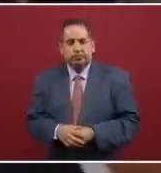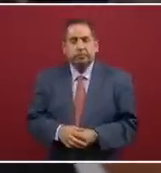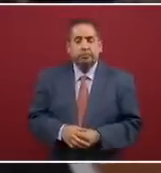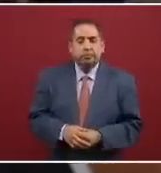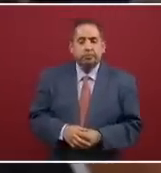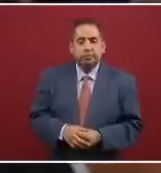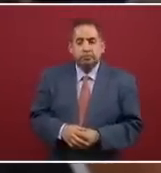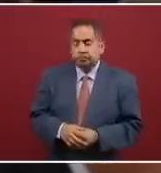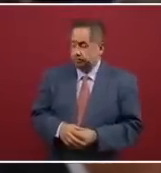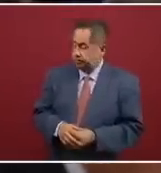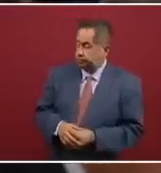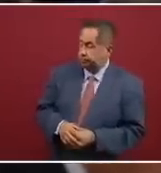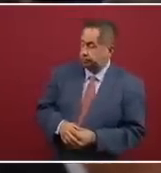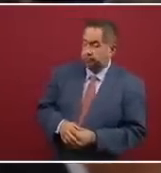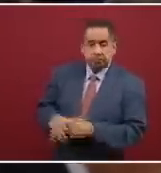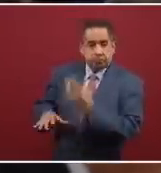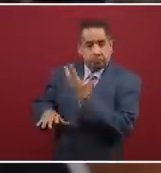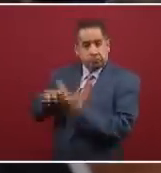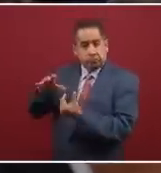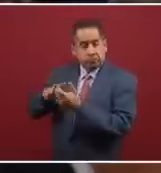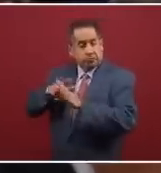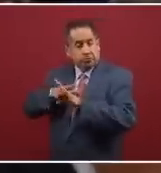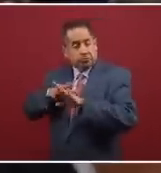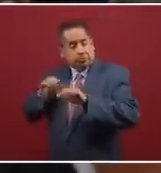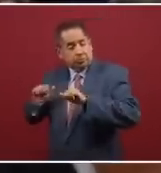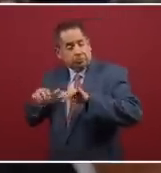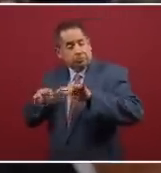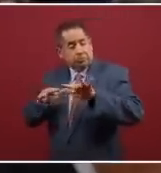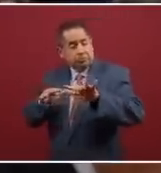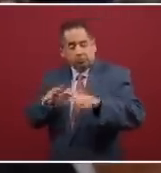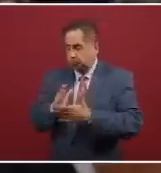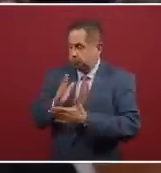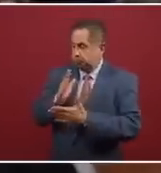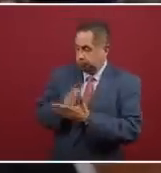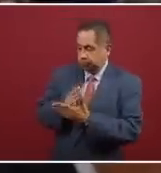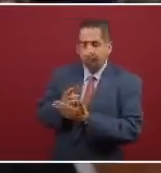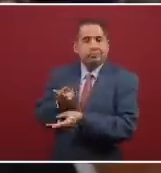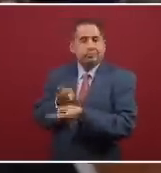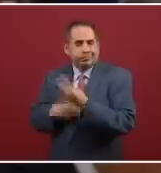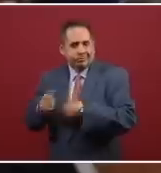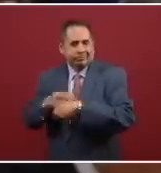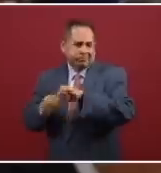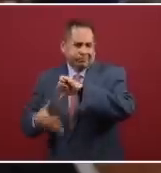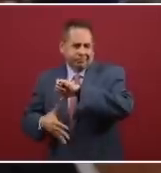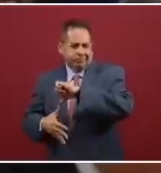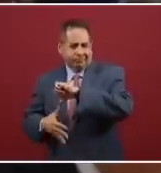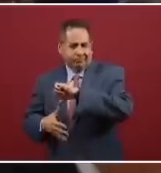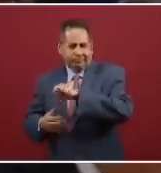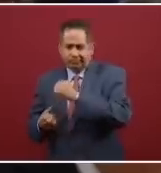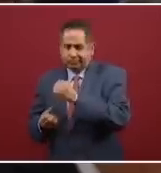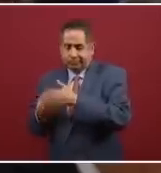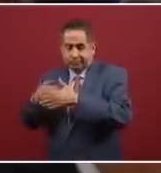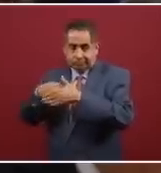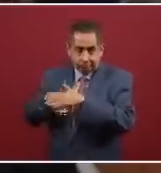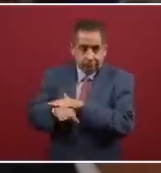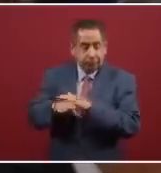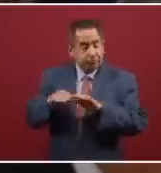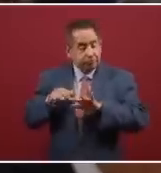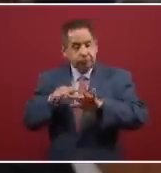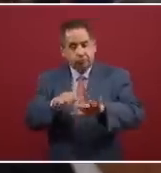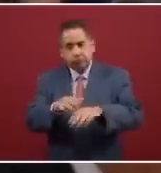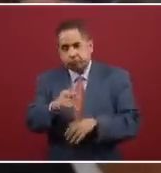de migrantes que proceden de países latinoamericanos tiene ya usted